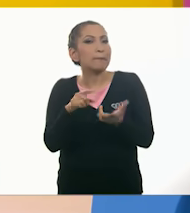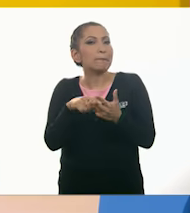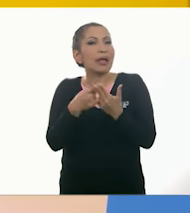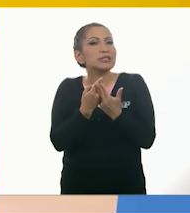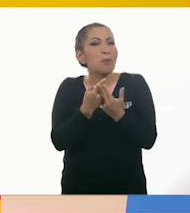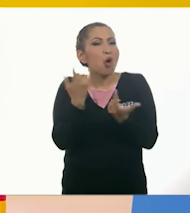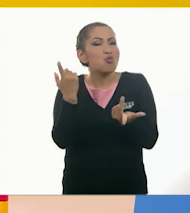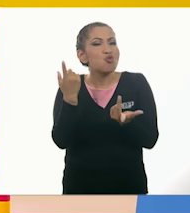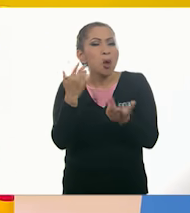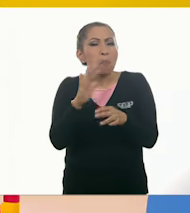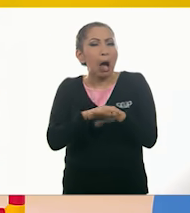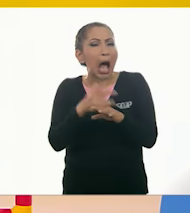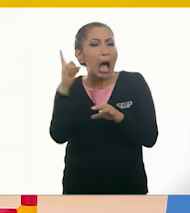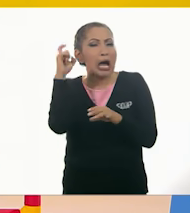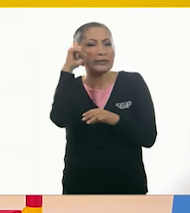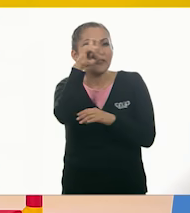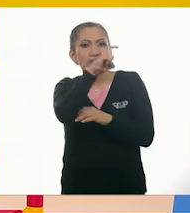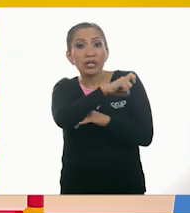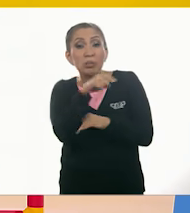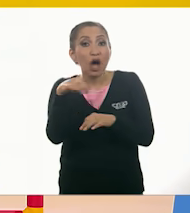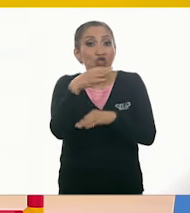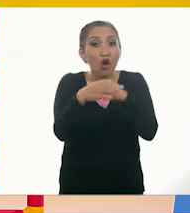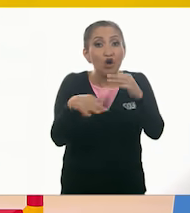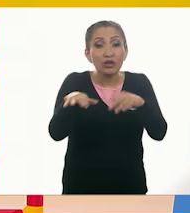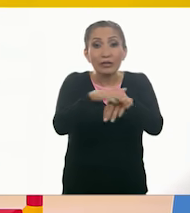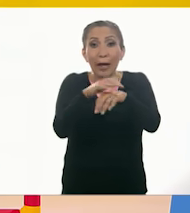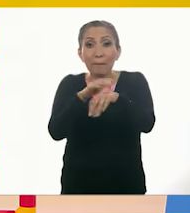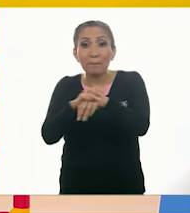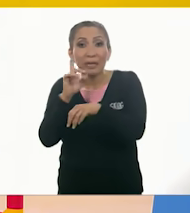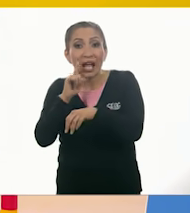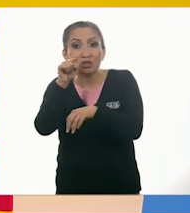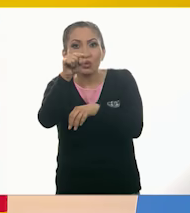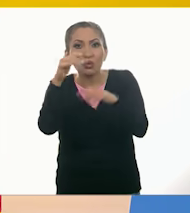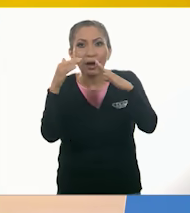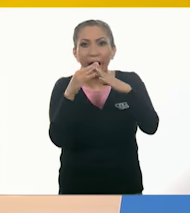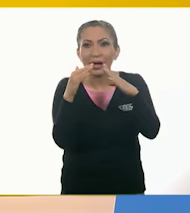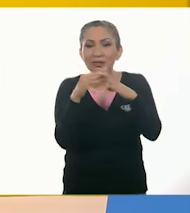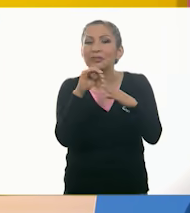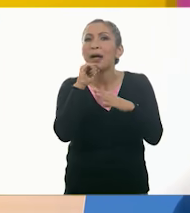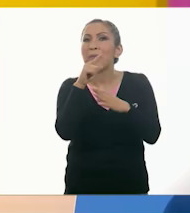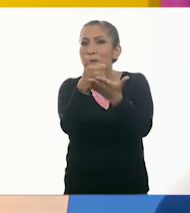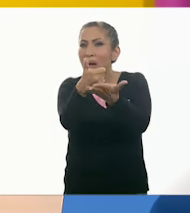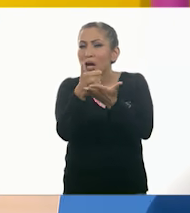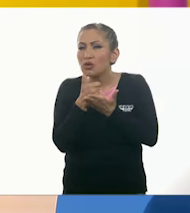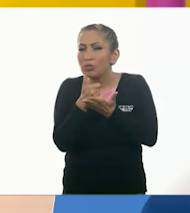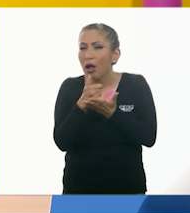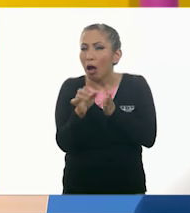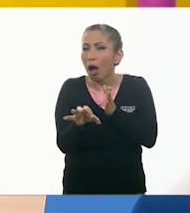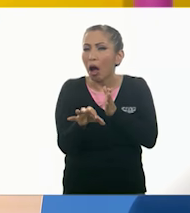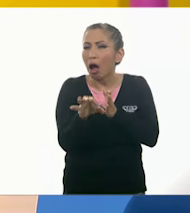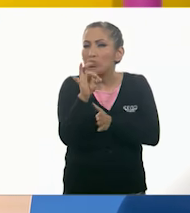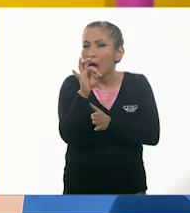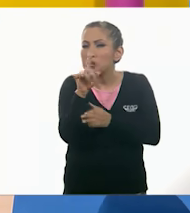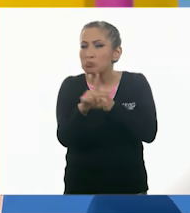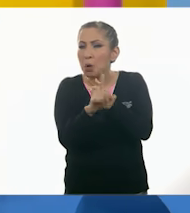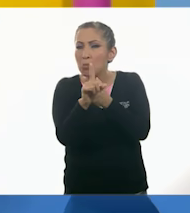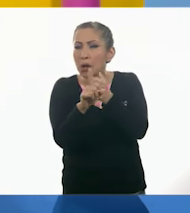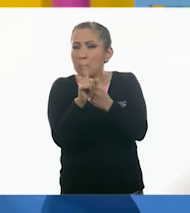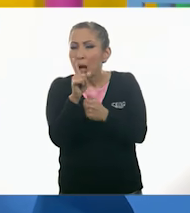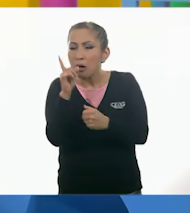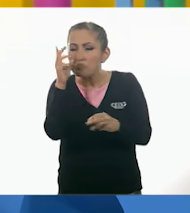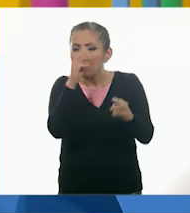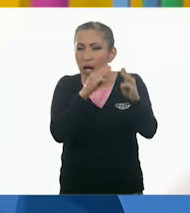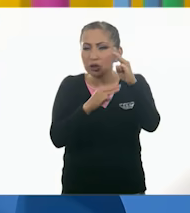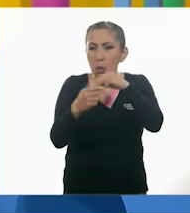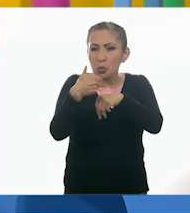con un reto mucho más difícil, para que todas mis amigas y amigos ahí en casa también me ayuden a resolver este problema